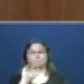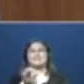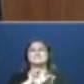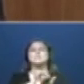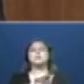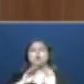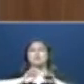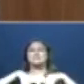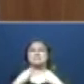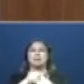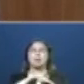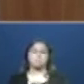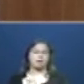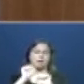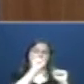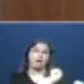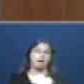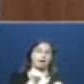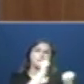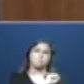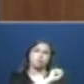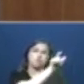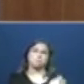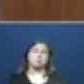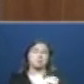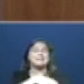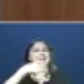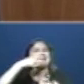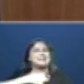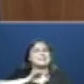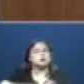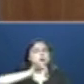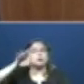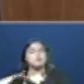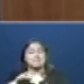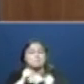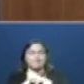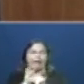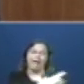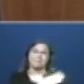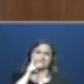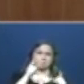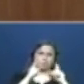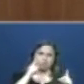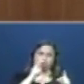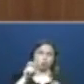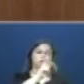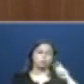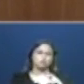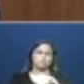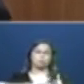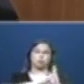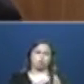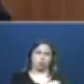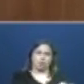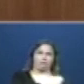apoyo a las familias en riesgo de desahucio que lo aborda desde la raíz con medidas preventivas que busca también soluciones y que sobre